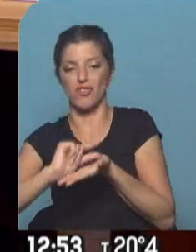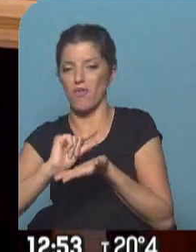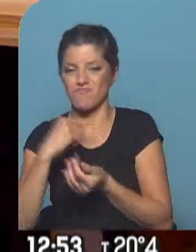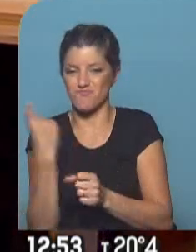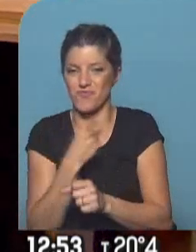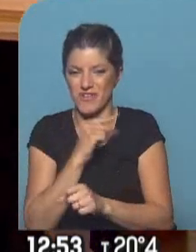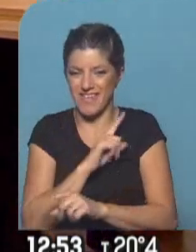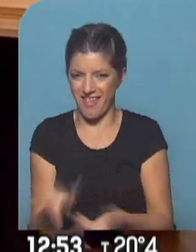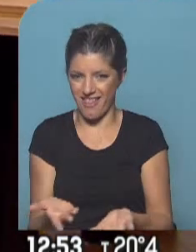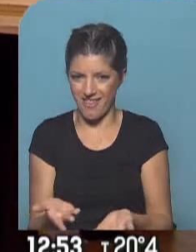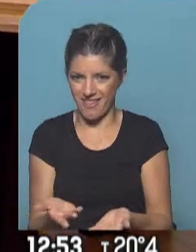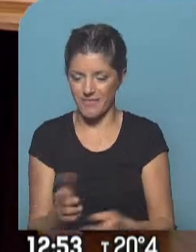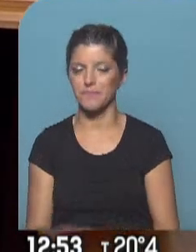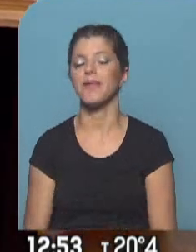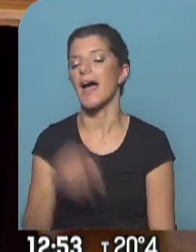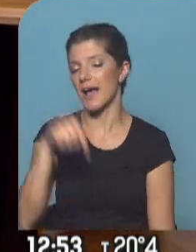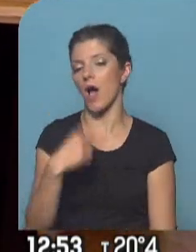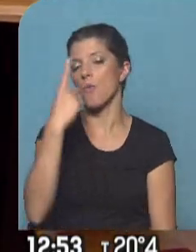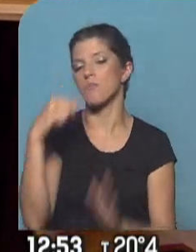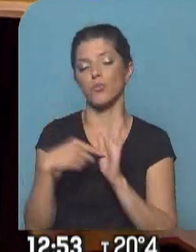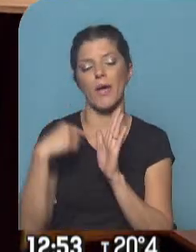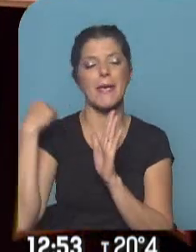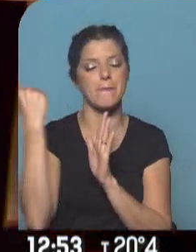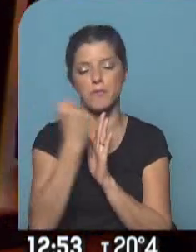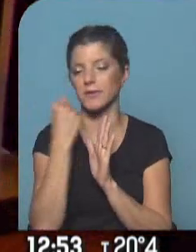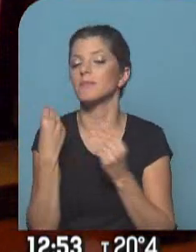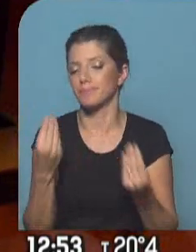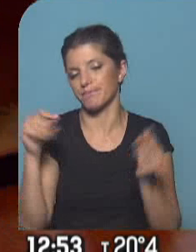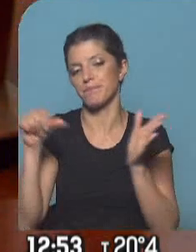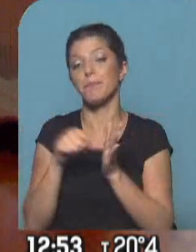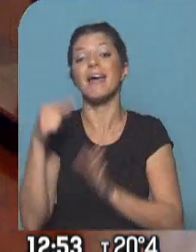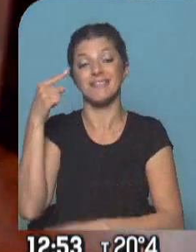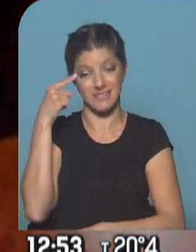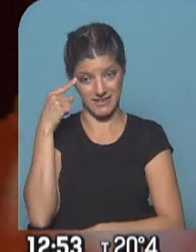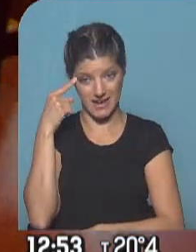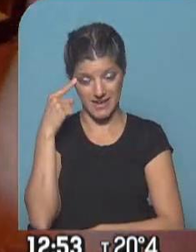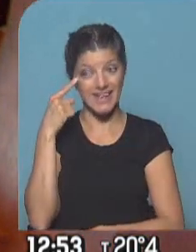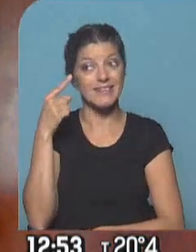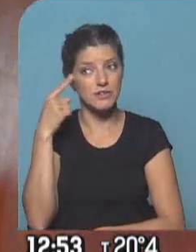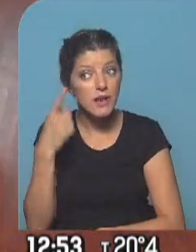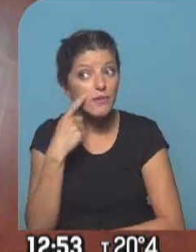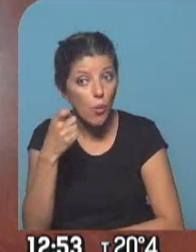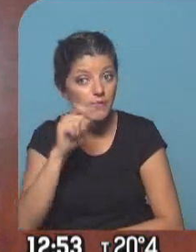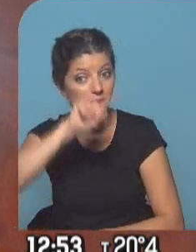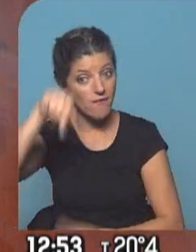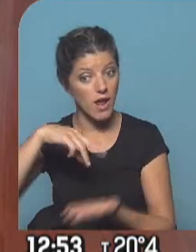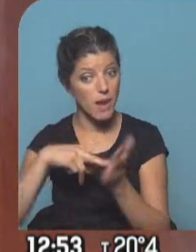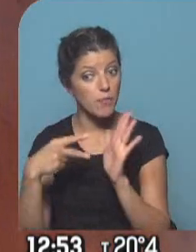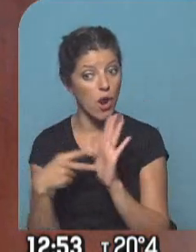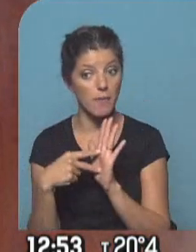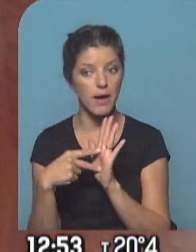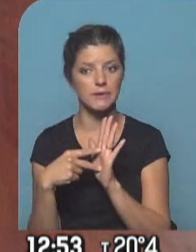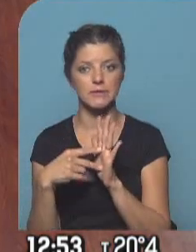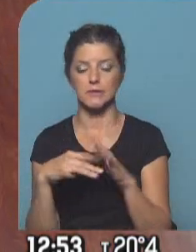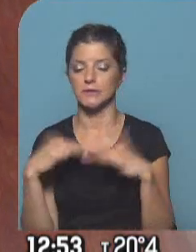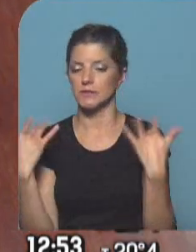pieza clave, obviamente, es China. Claro. Es decir, el tema, en la medida que China se vea involucrada, también esto va a ser una caja